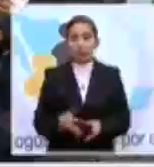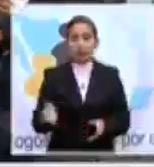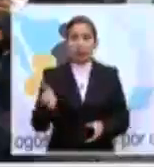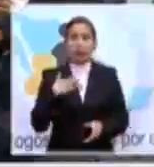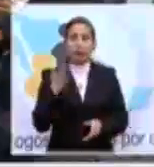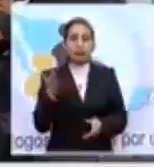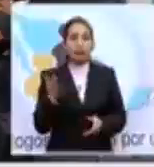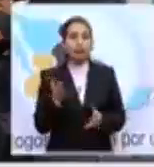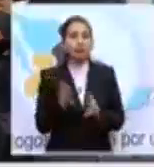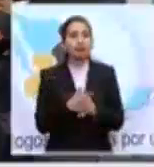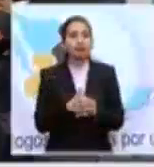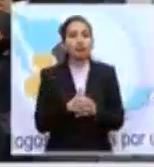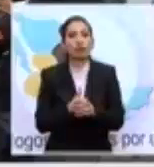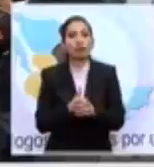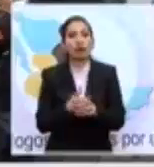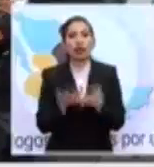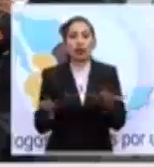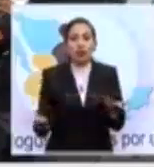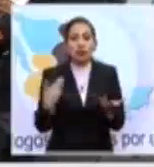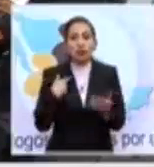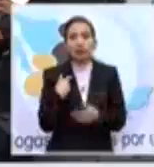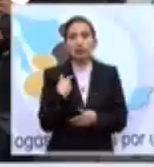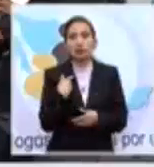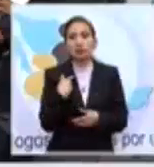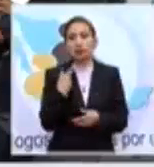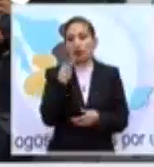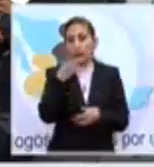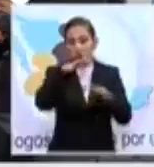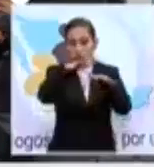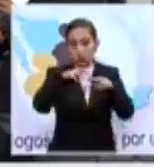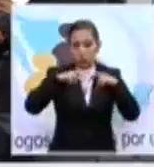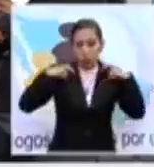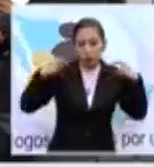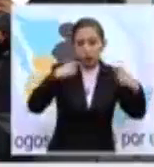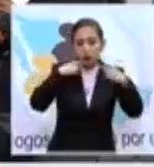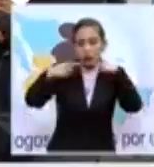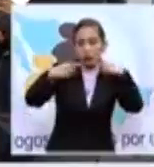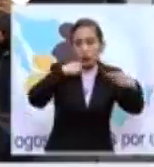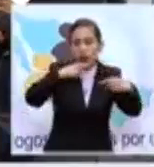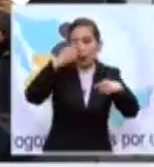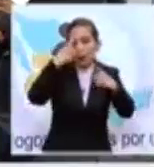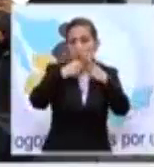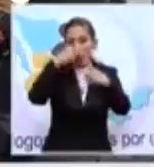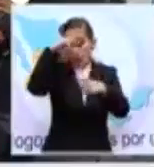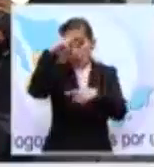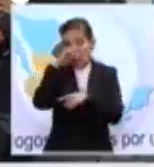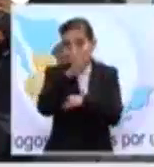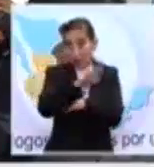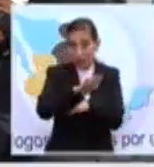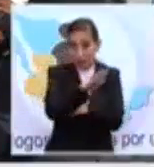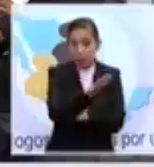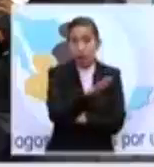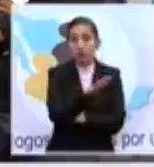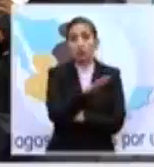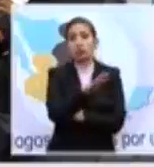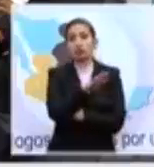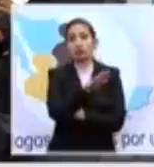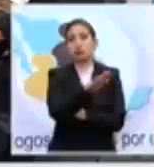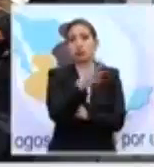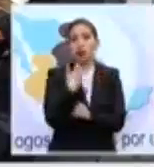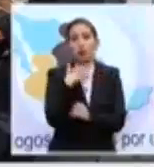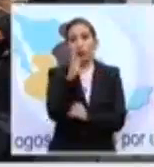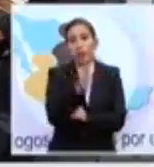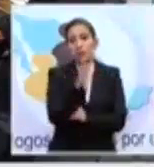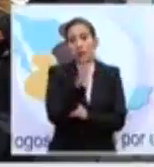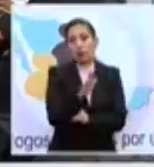principio, congratularme de este foro de diálogos públicos por México, no obstante que me parece que el tema